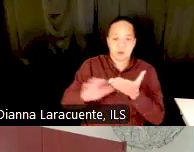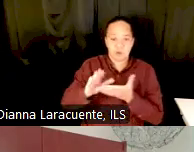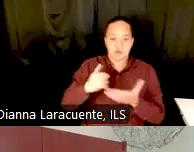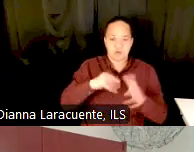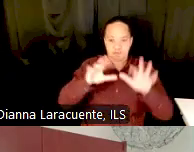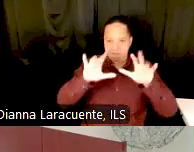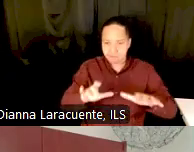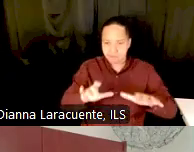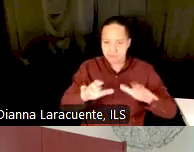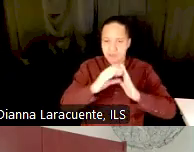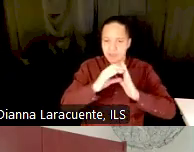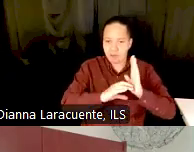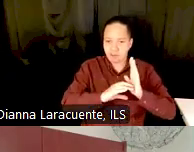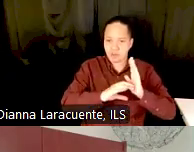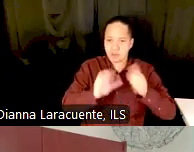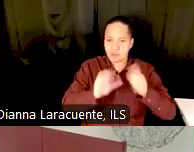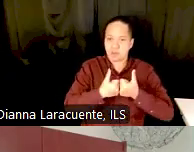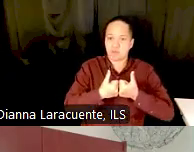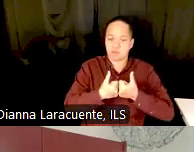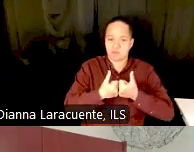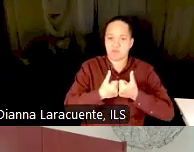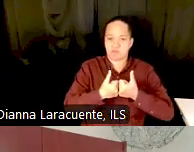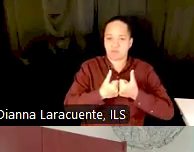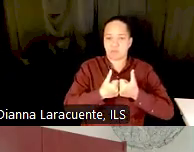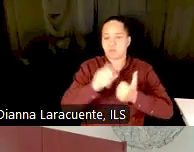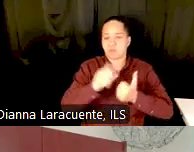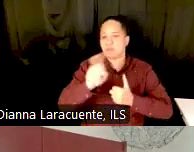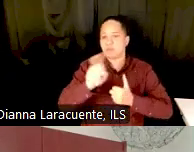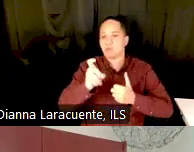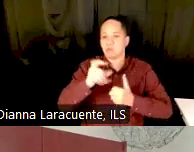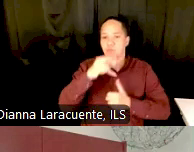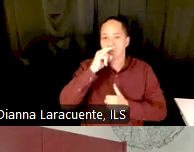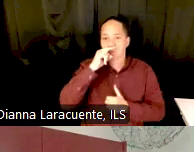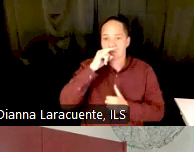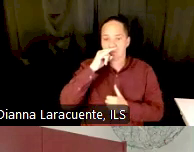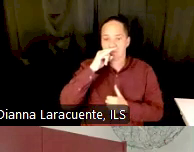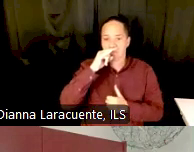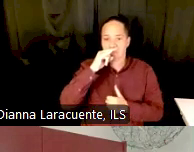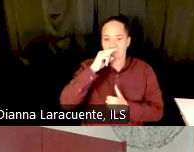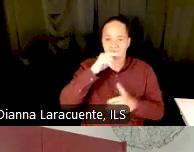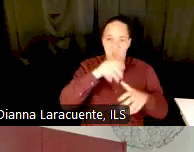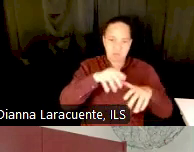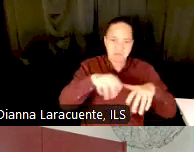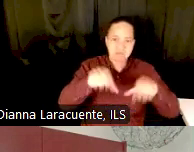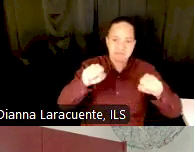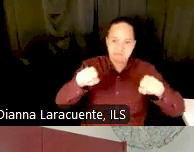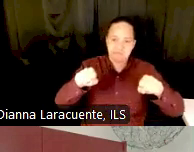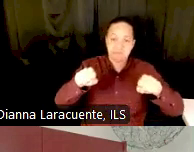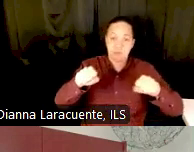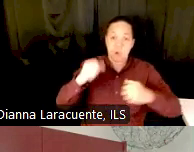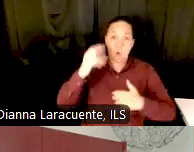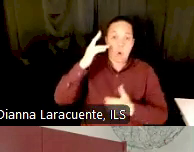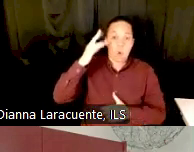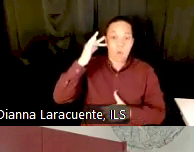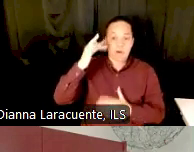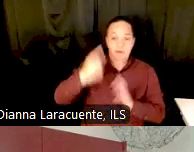el reto que supone diagnosticar un niño que ha sido adoptado, porque en muchas